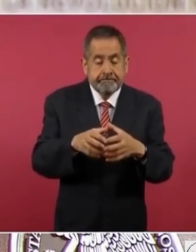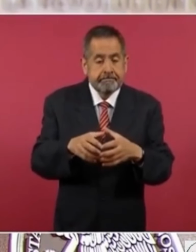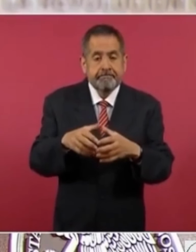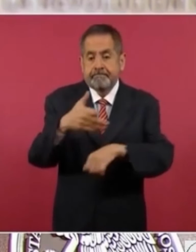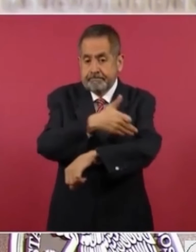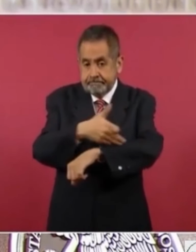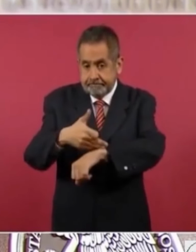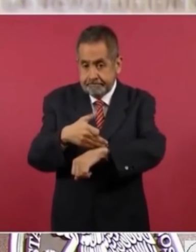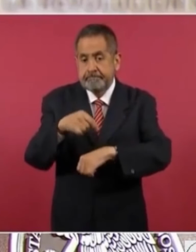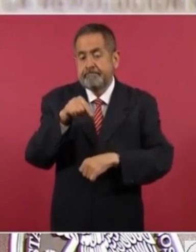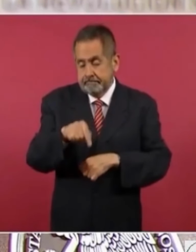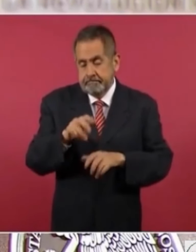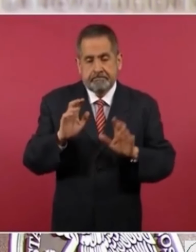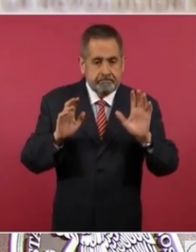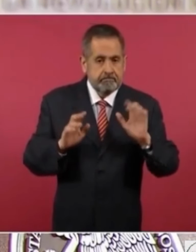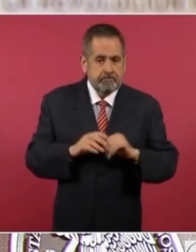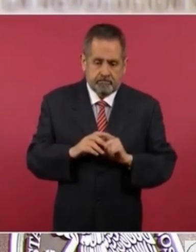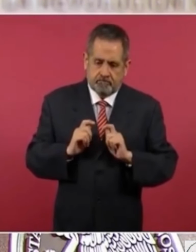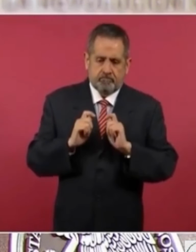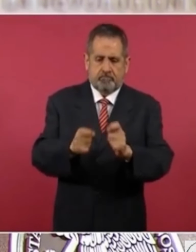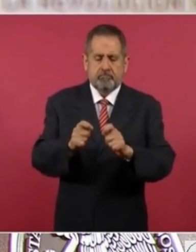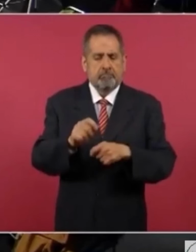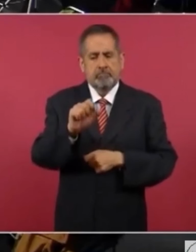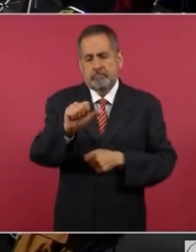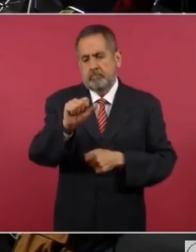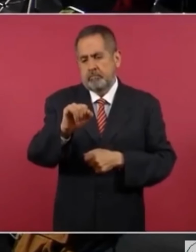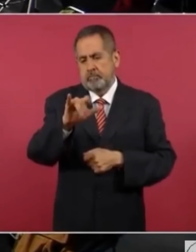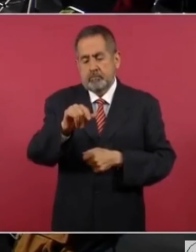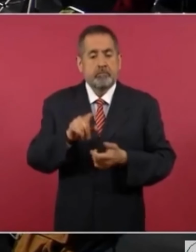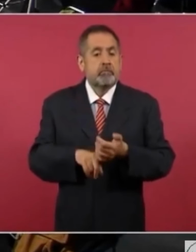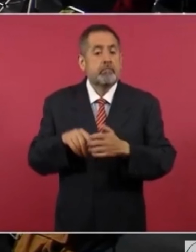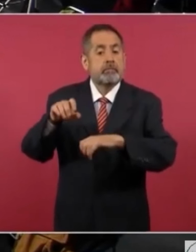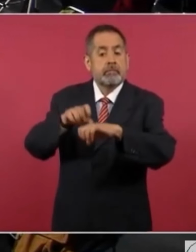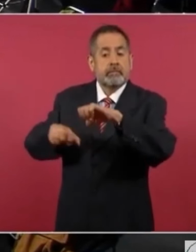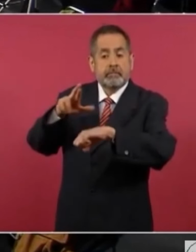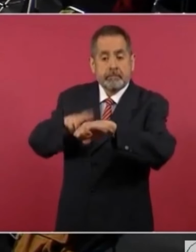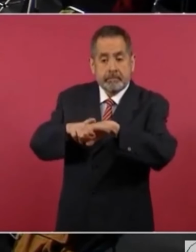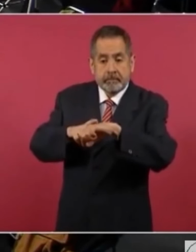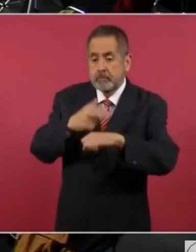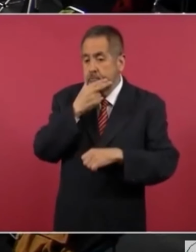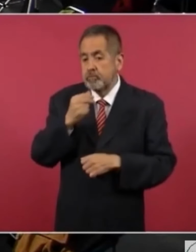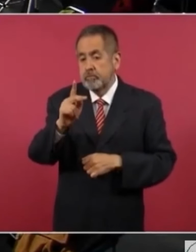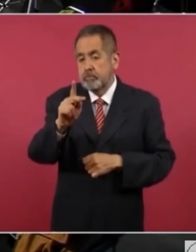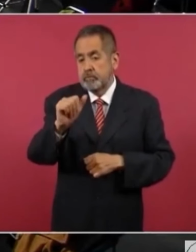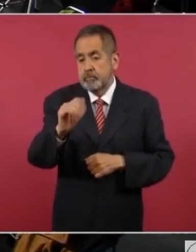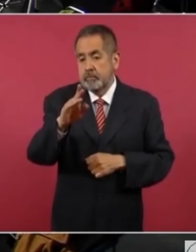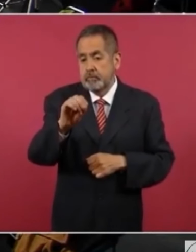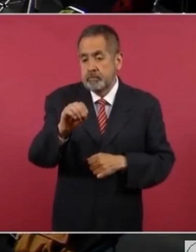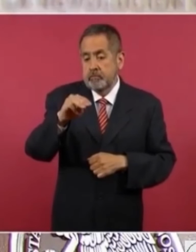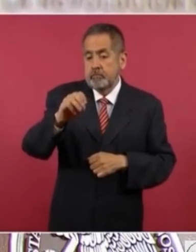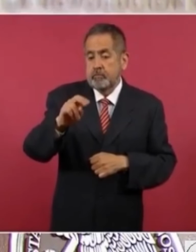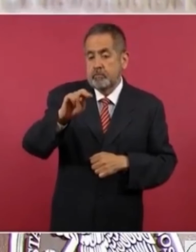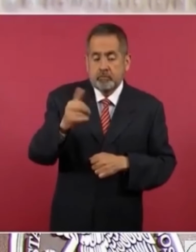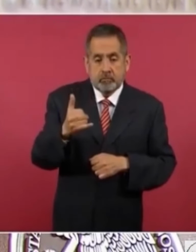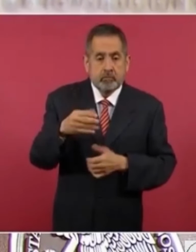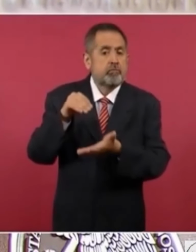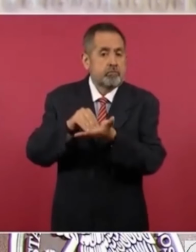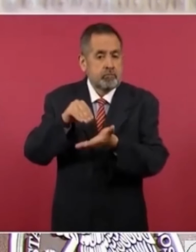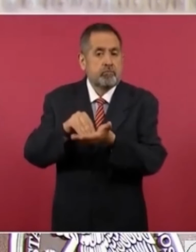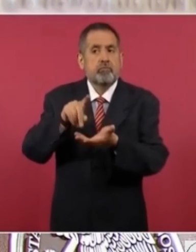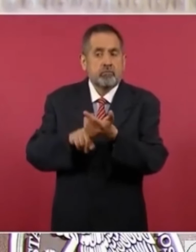y que ya se le otorgó asilo. Y el embajador Pablo Monroy continúa en